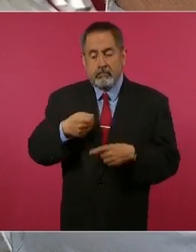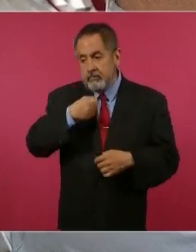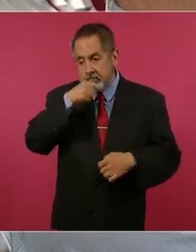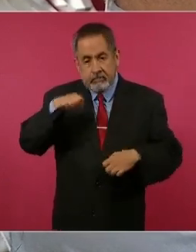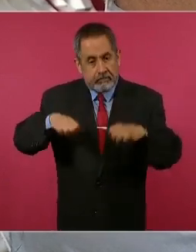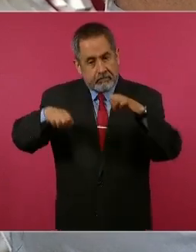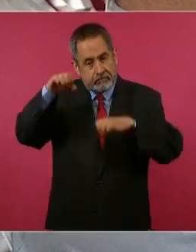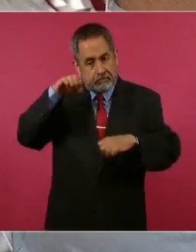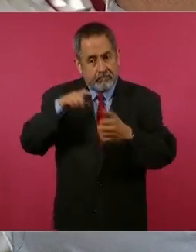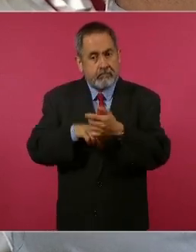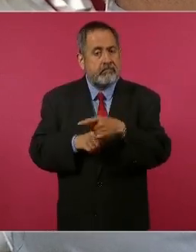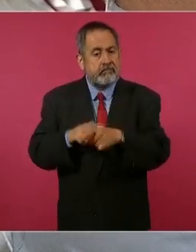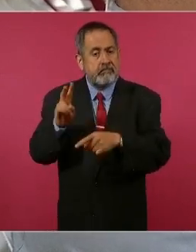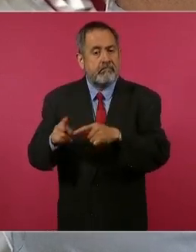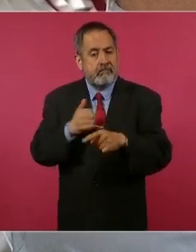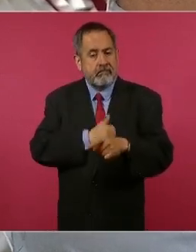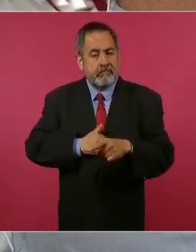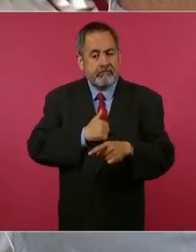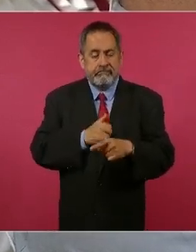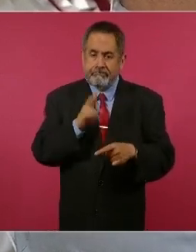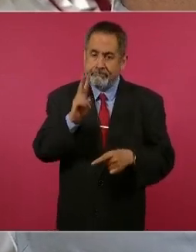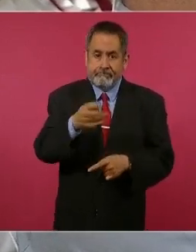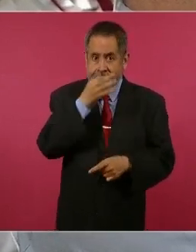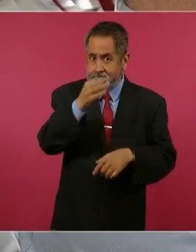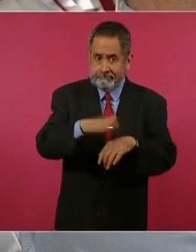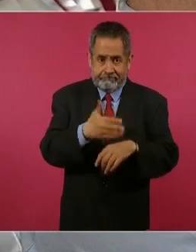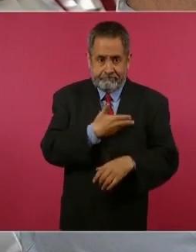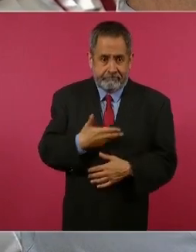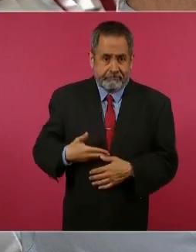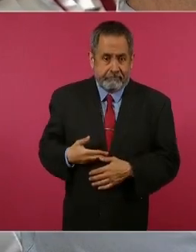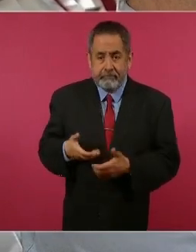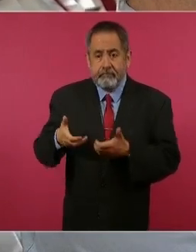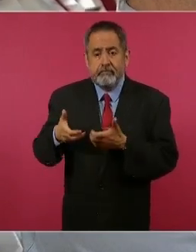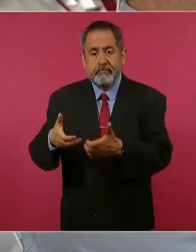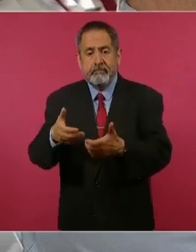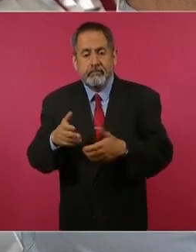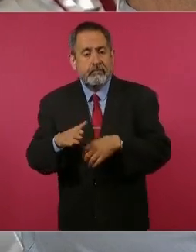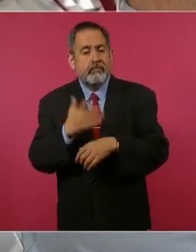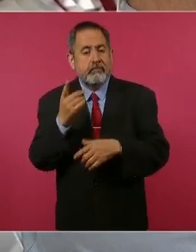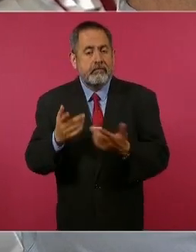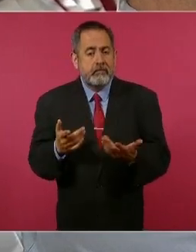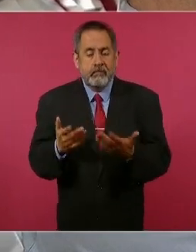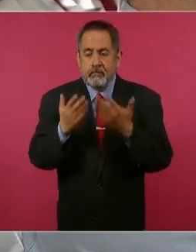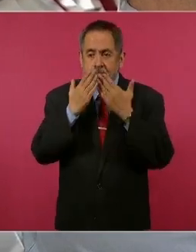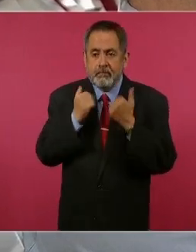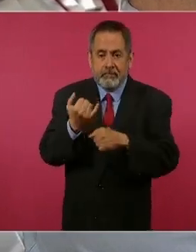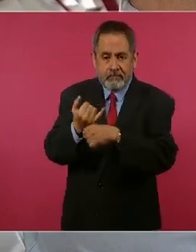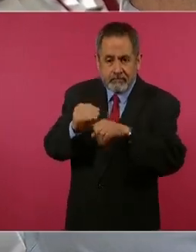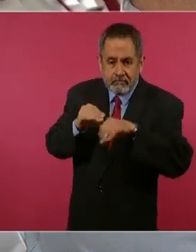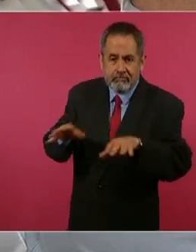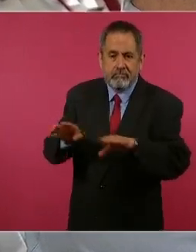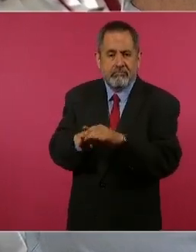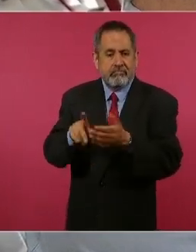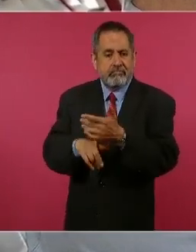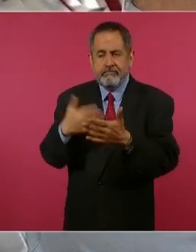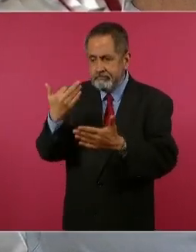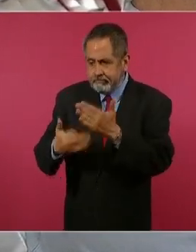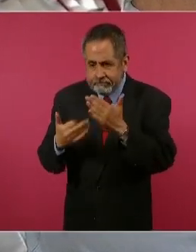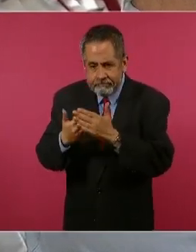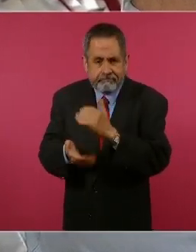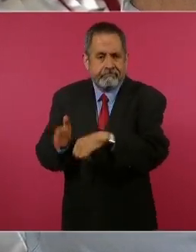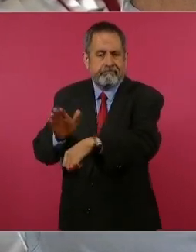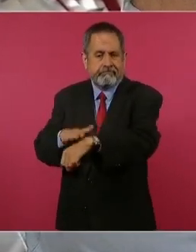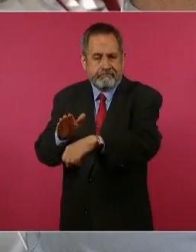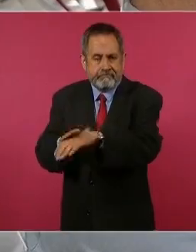tercera edad que desafortunadamente señor presidente están en las calles porque pues a lo mejor no tienen la información no tienen